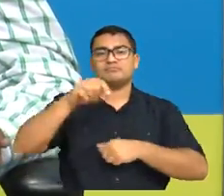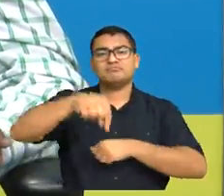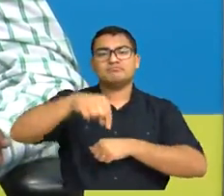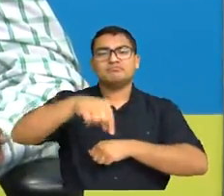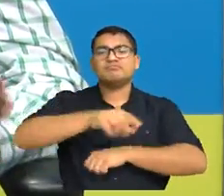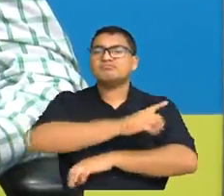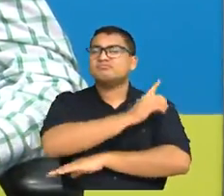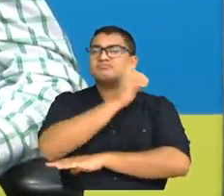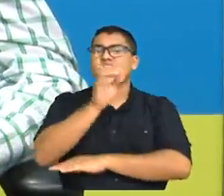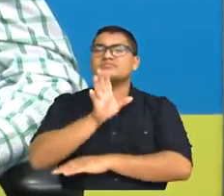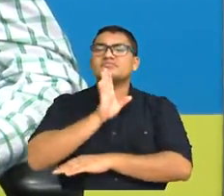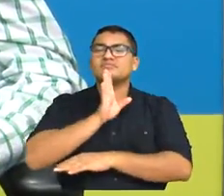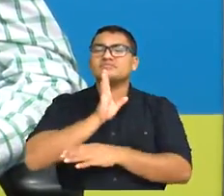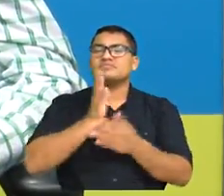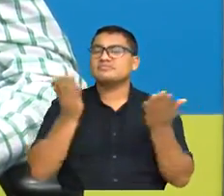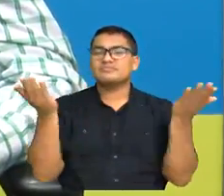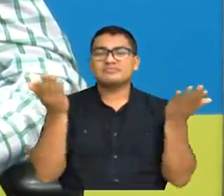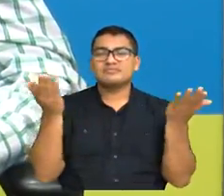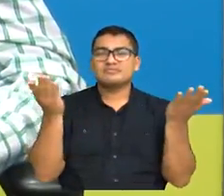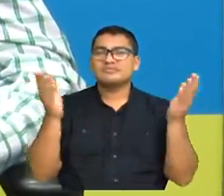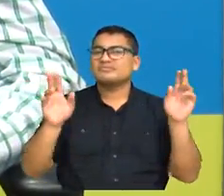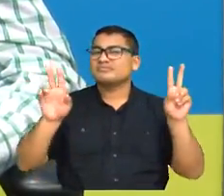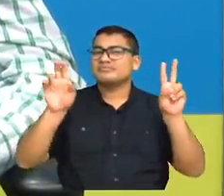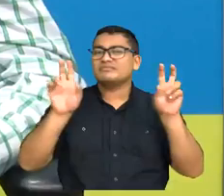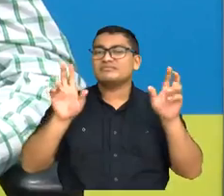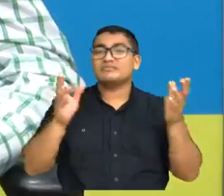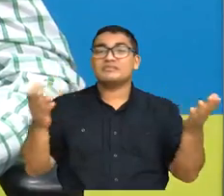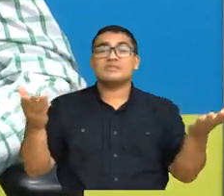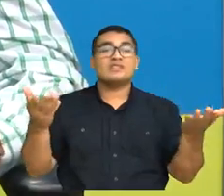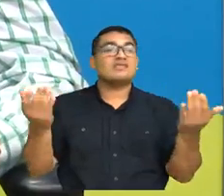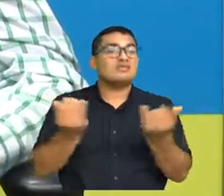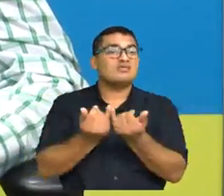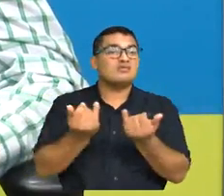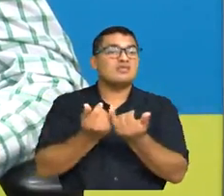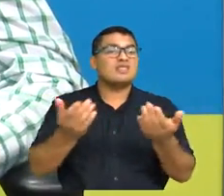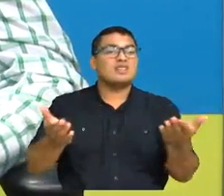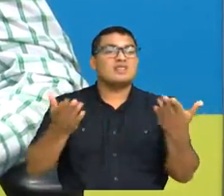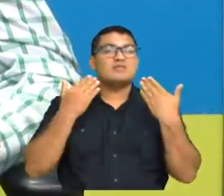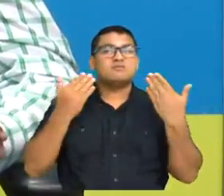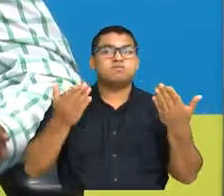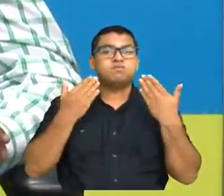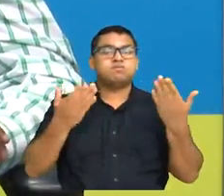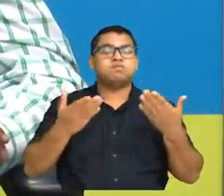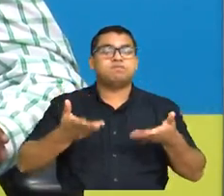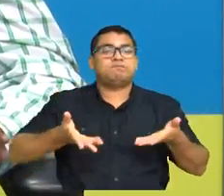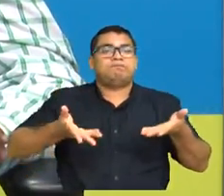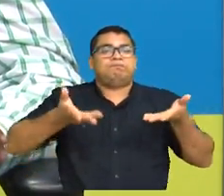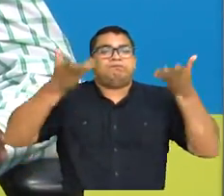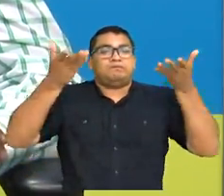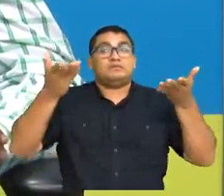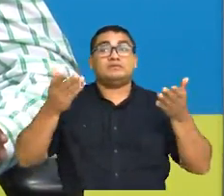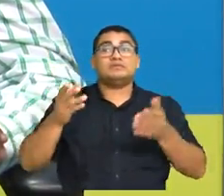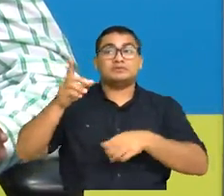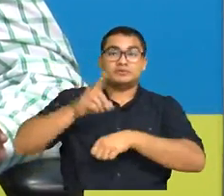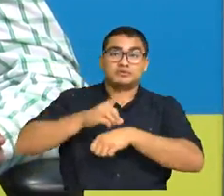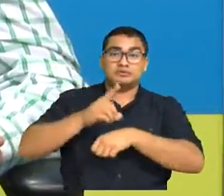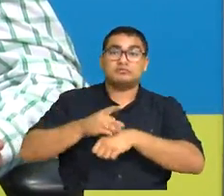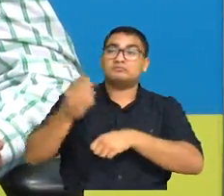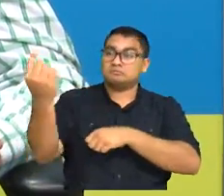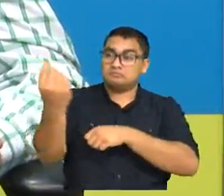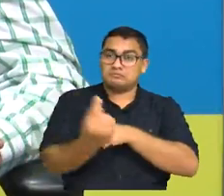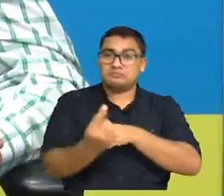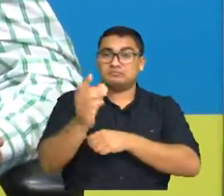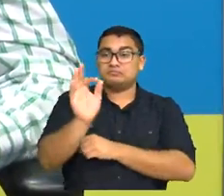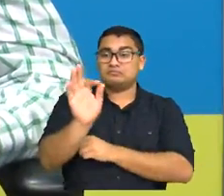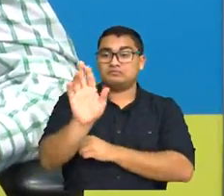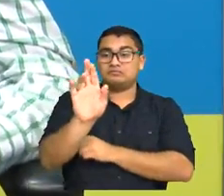sobre qué es el golpe de calor. Para hablar de este tema hemos invitado al doctor Franklin Machado,